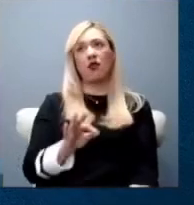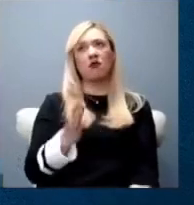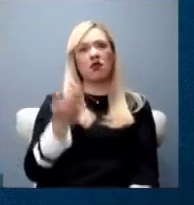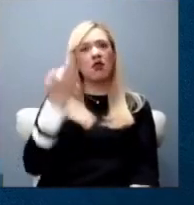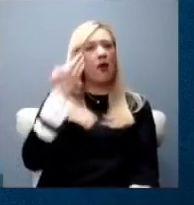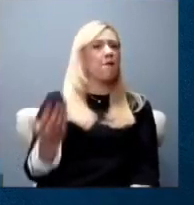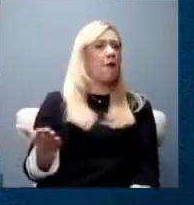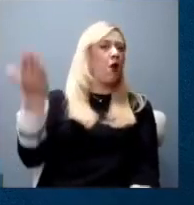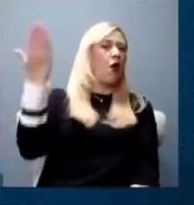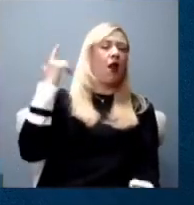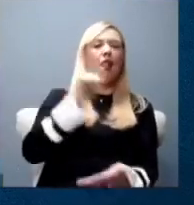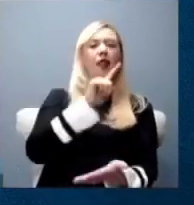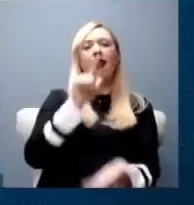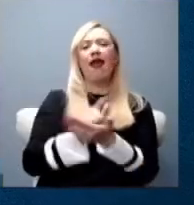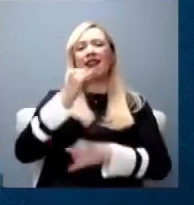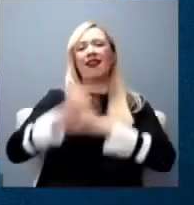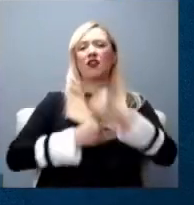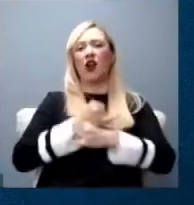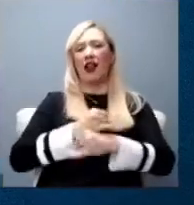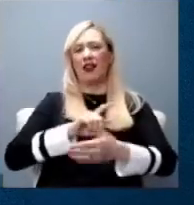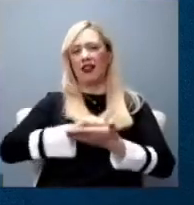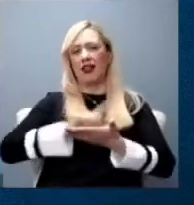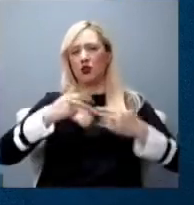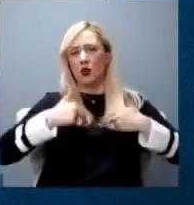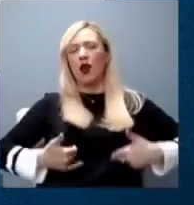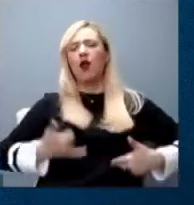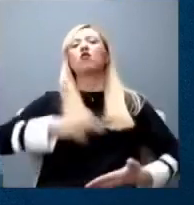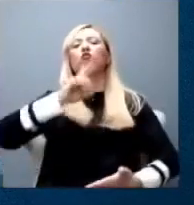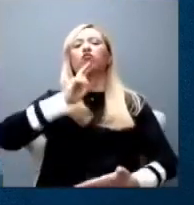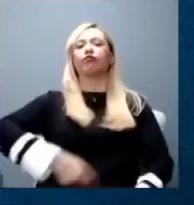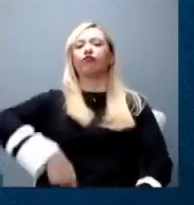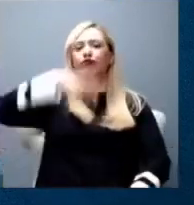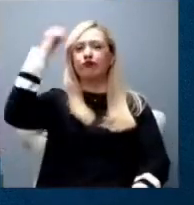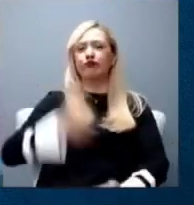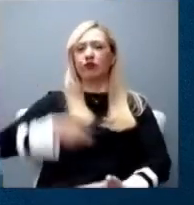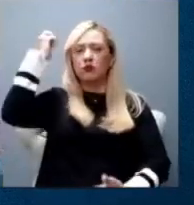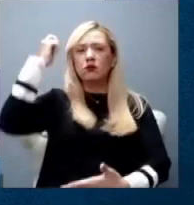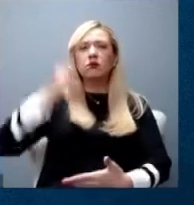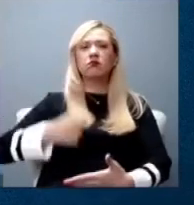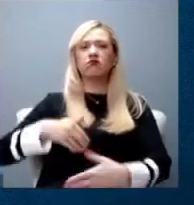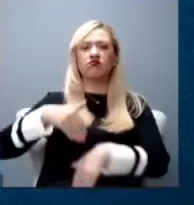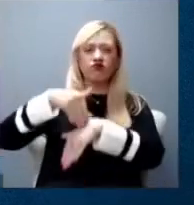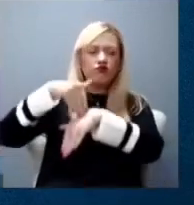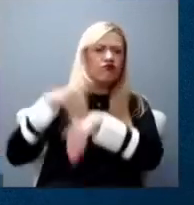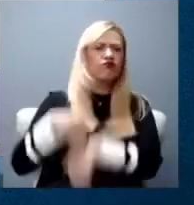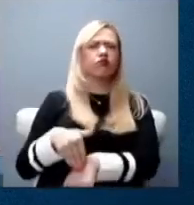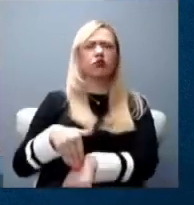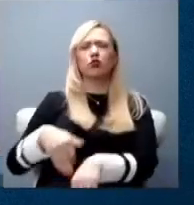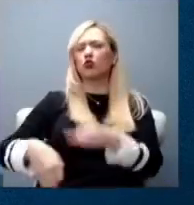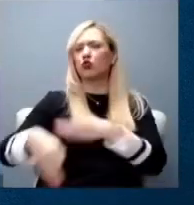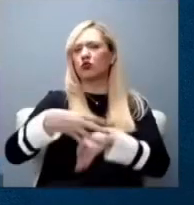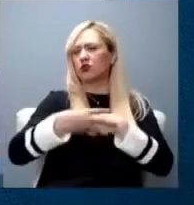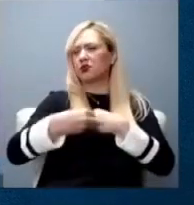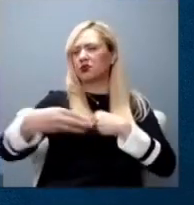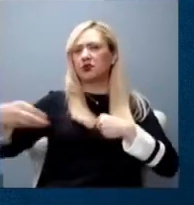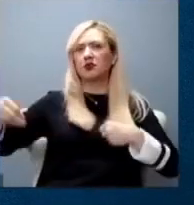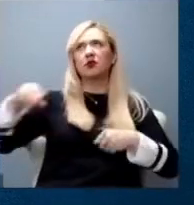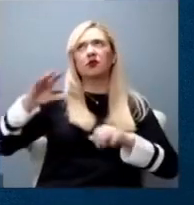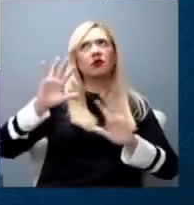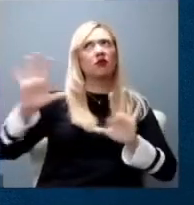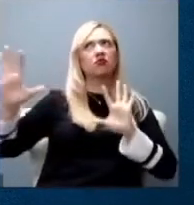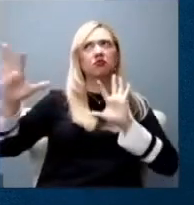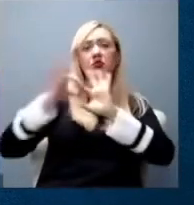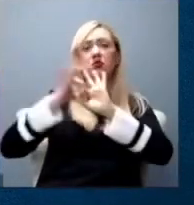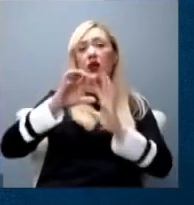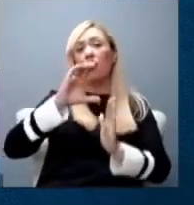derecho internacional de los derechos humanos y la jurisprudencia de la Corte Interamericana es vinculante para todos los operadores y operadoras jurídicas del país. Entonces,